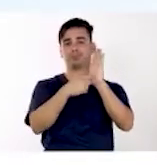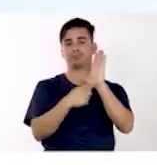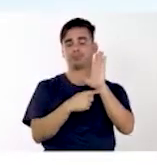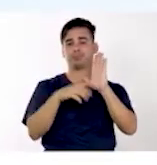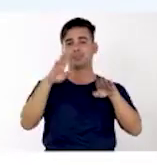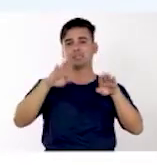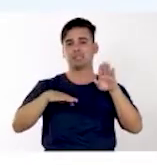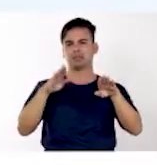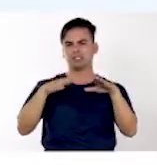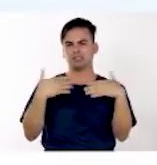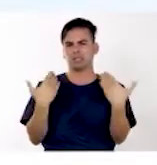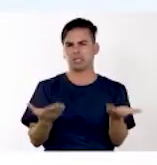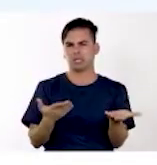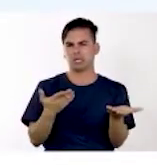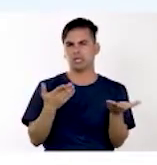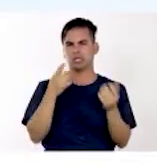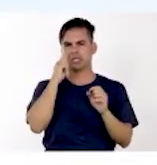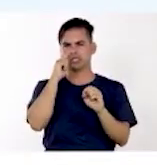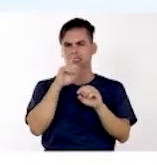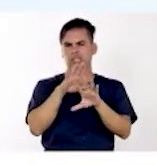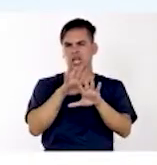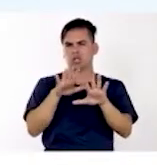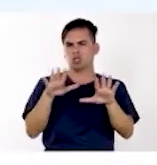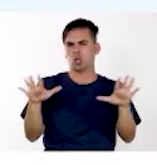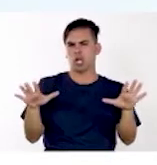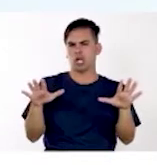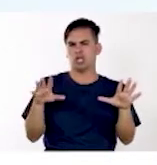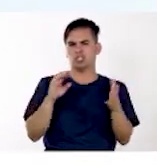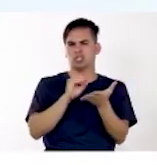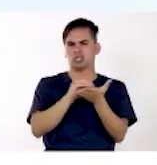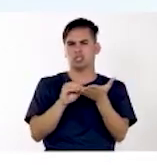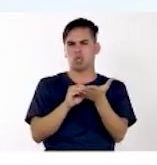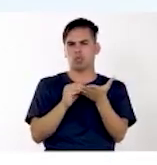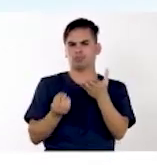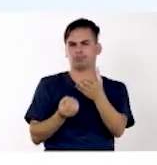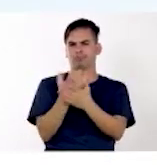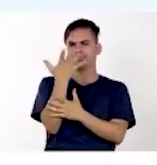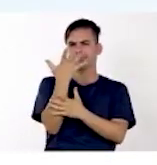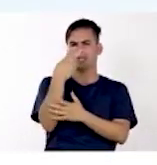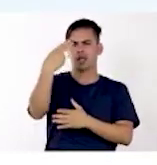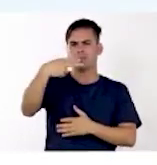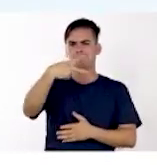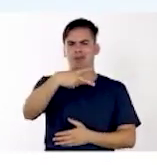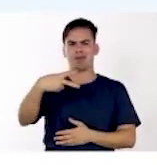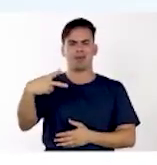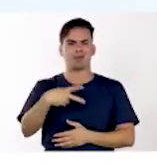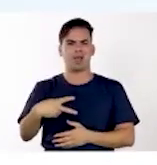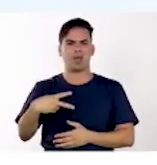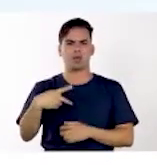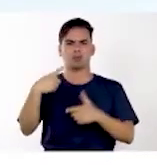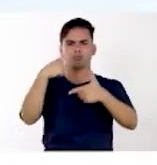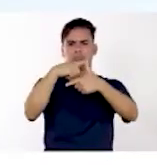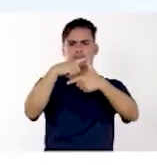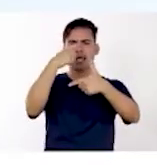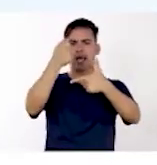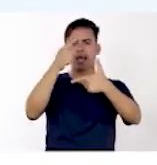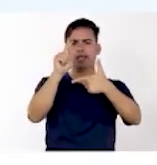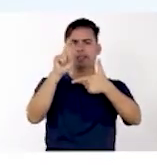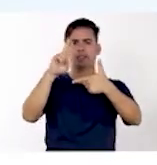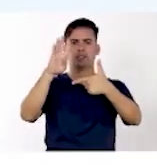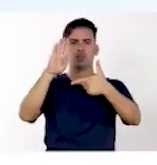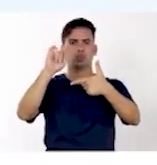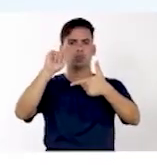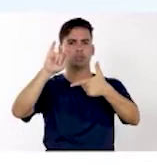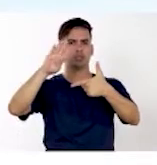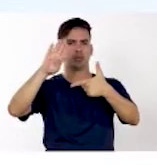según la naturaleza de su predicado. Puede ser atributiva o predicativa. ¿Cuándo